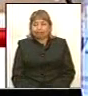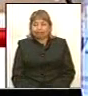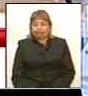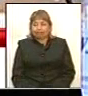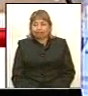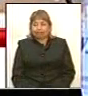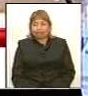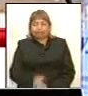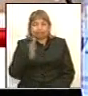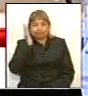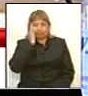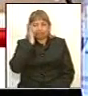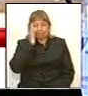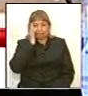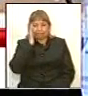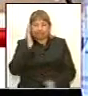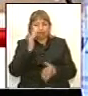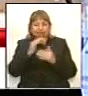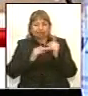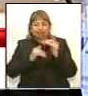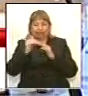Sabemos que la infraestructura crítica